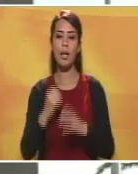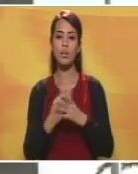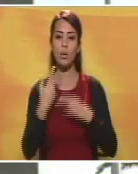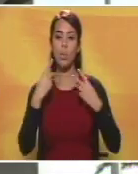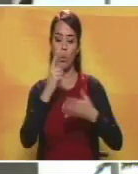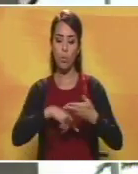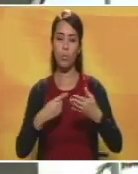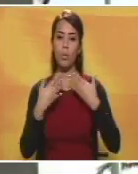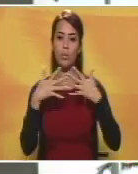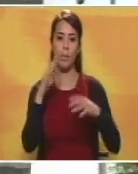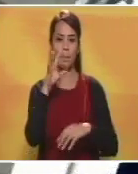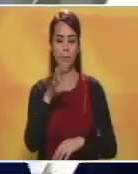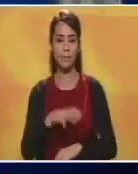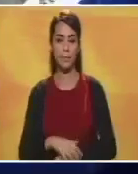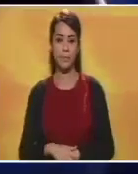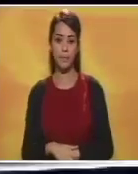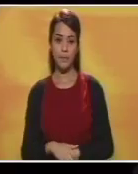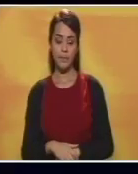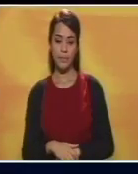en el país.